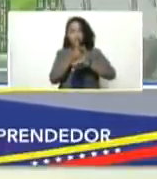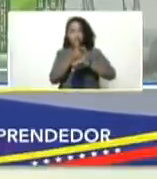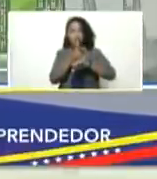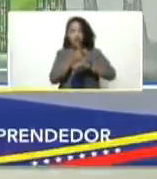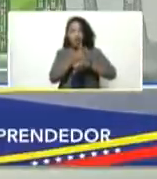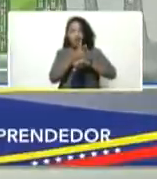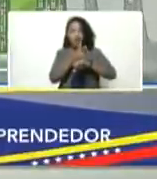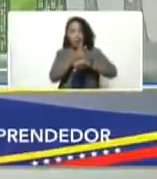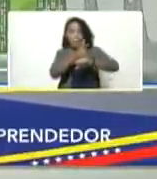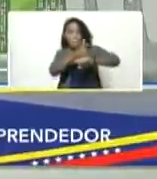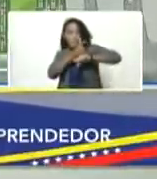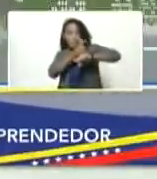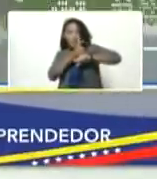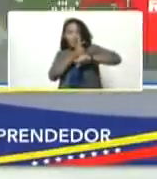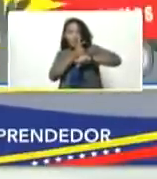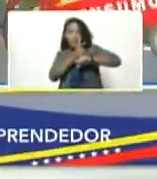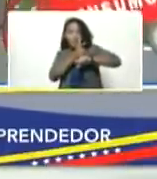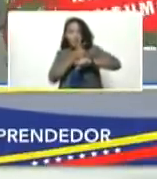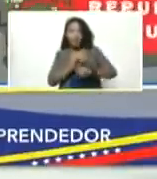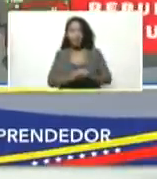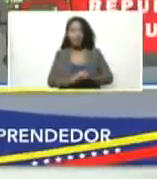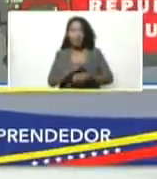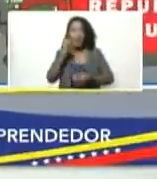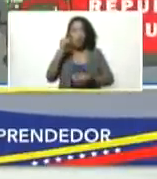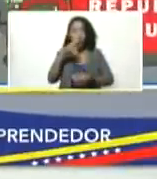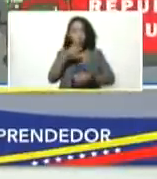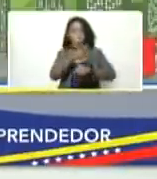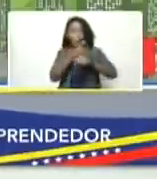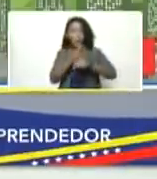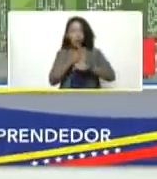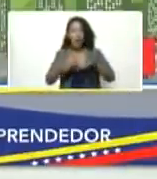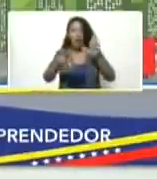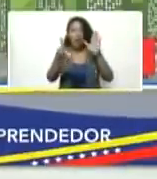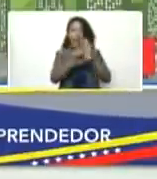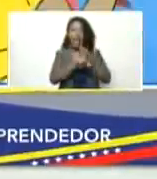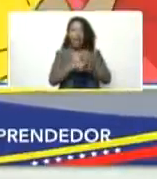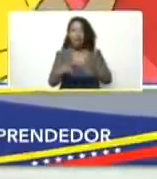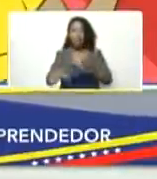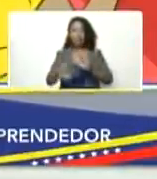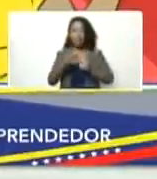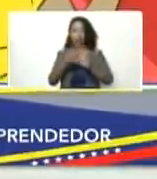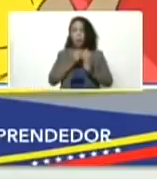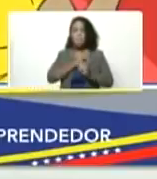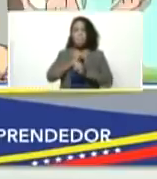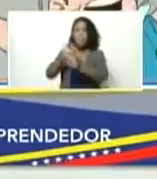con rayos láser. ¿Ah? Con la ley antibloqueo aparecen.